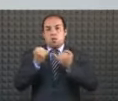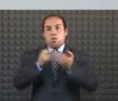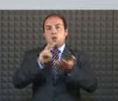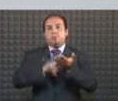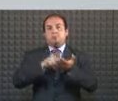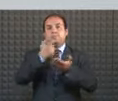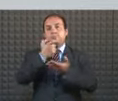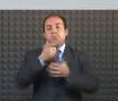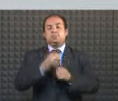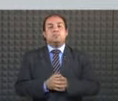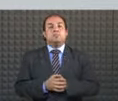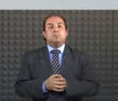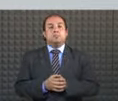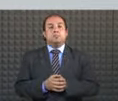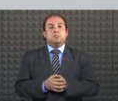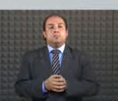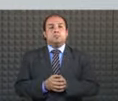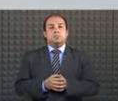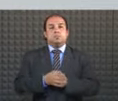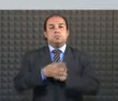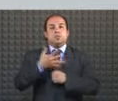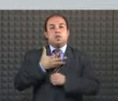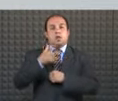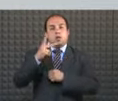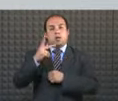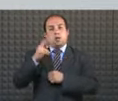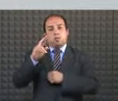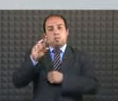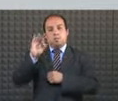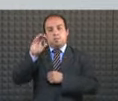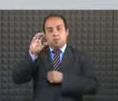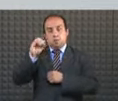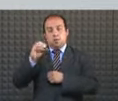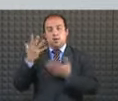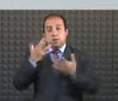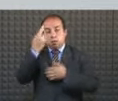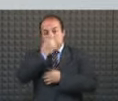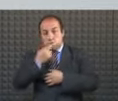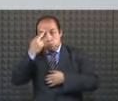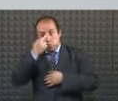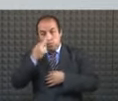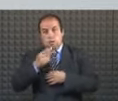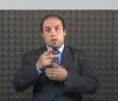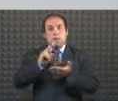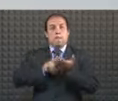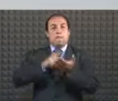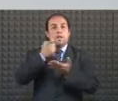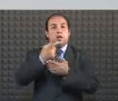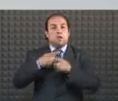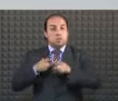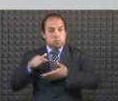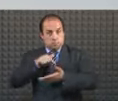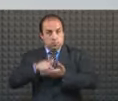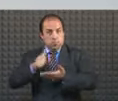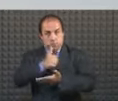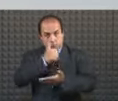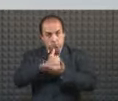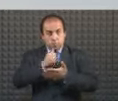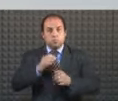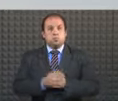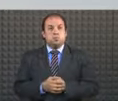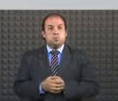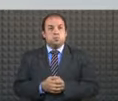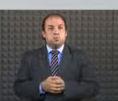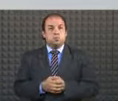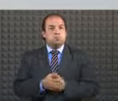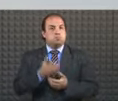precio, está Profeco haciendo revisiones de precio en distintos lugares de la ciudad.